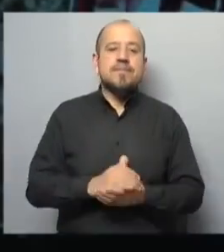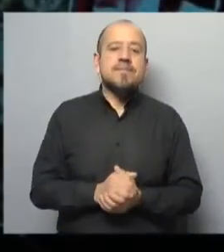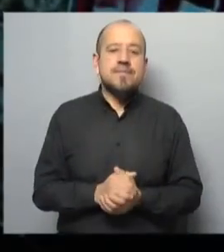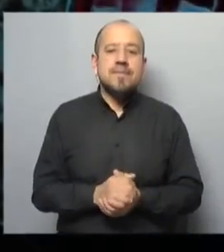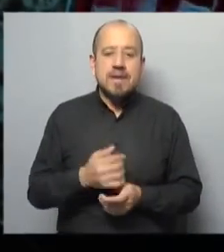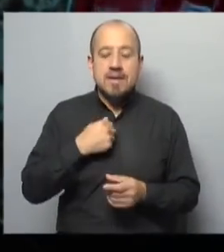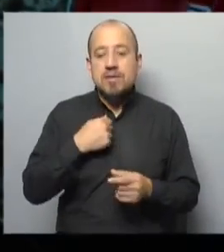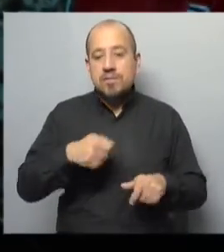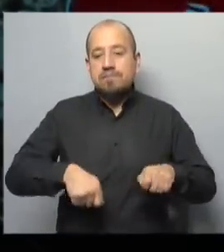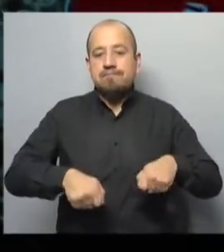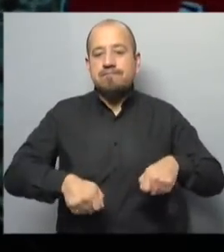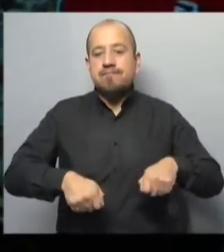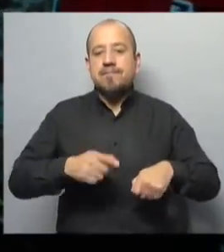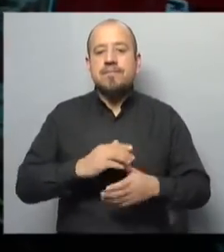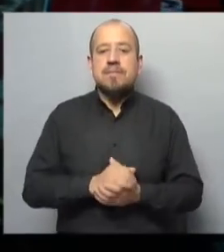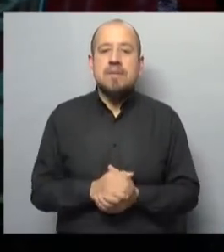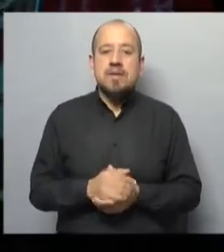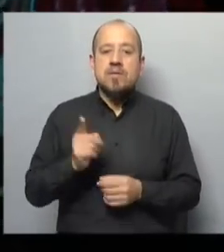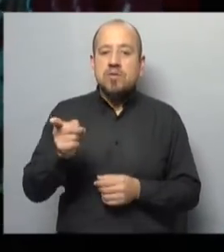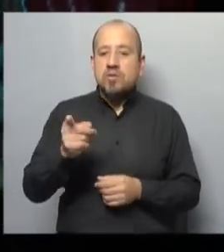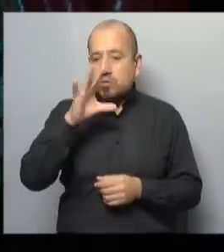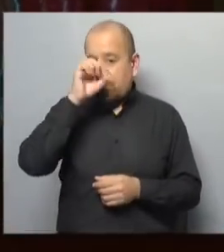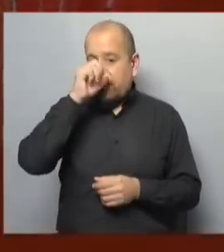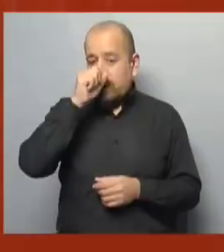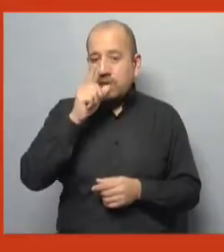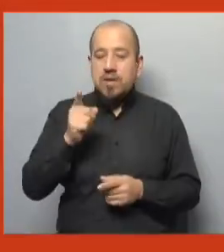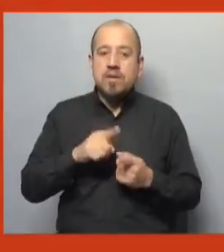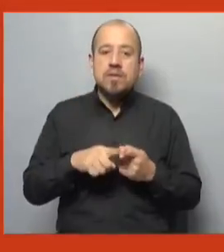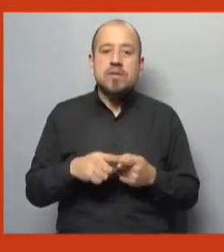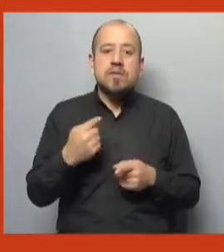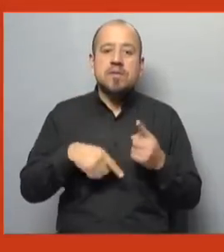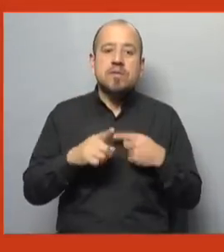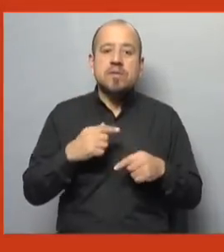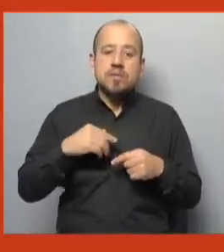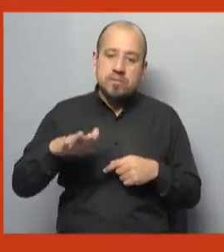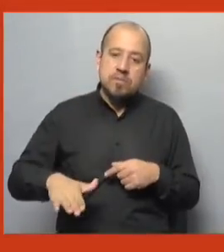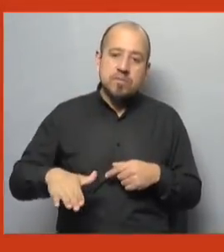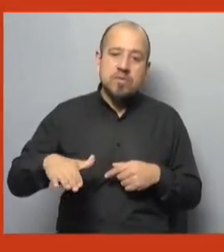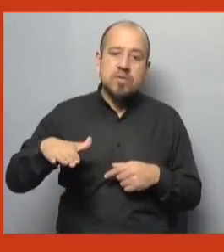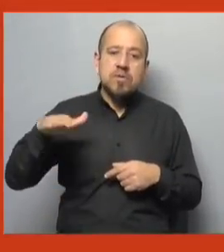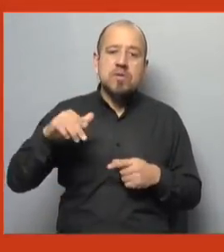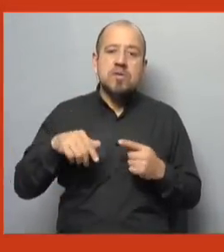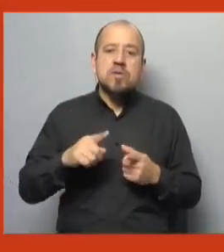así que vosotras florida pero muy niños